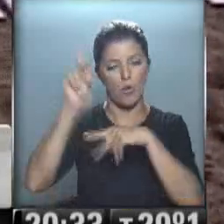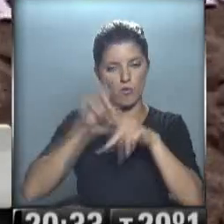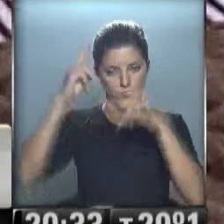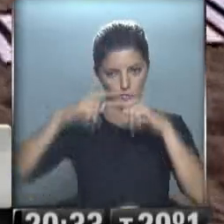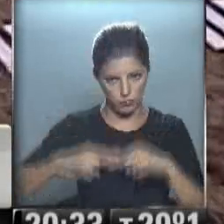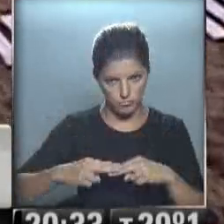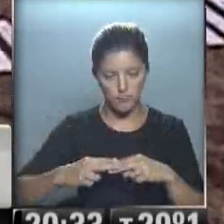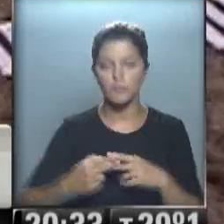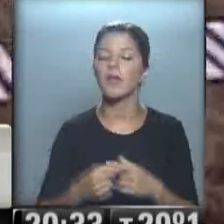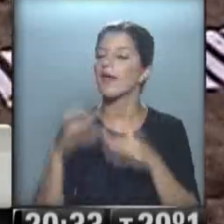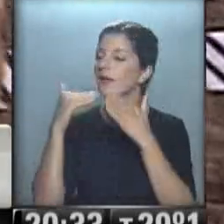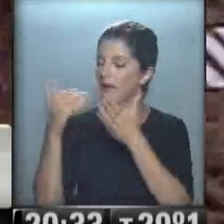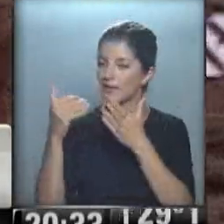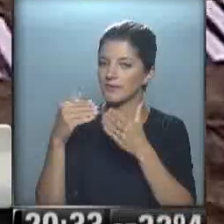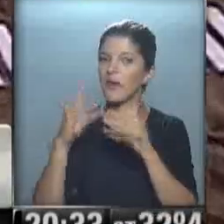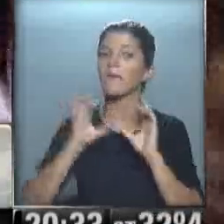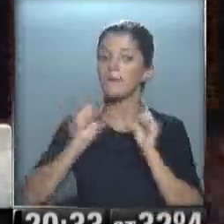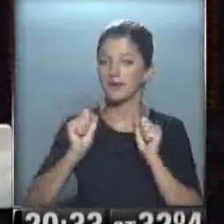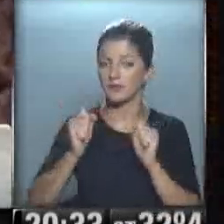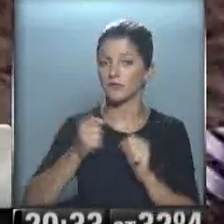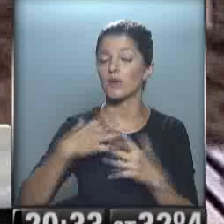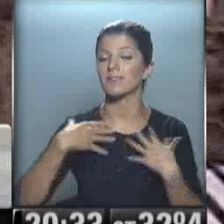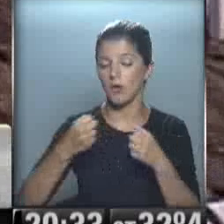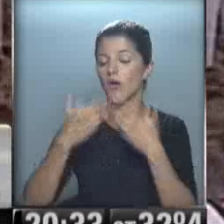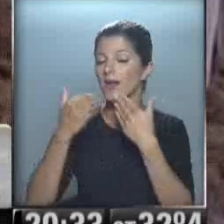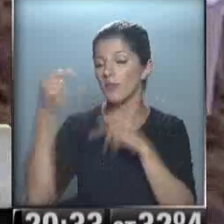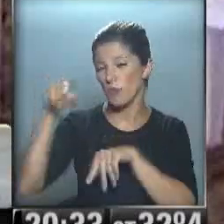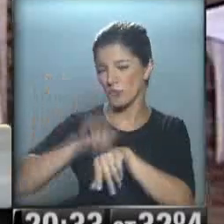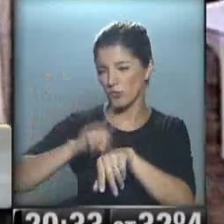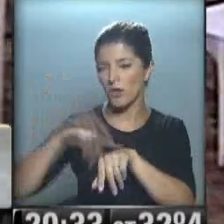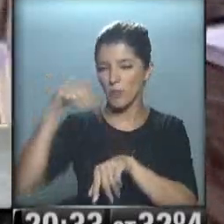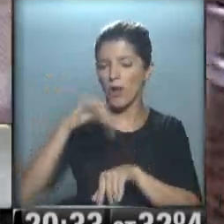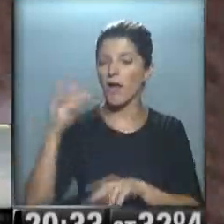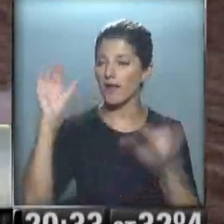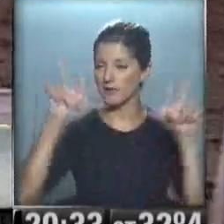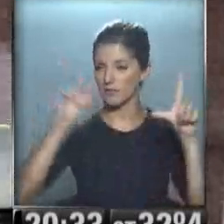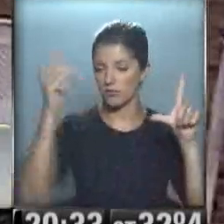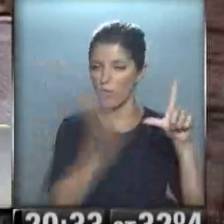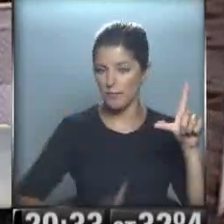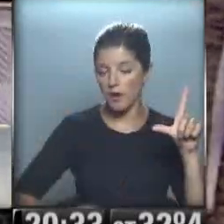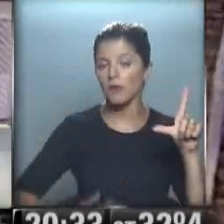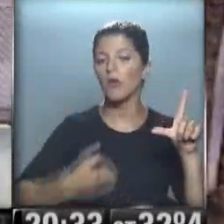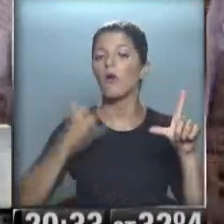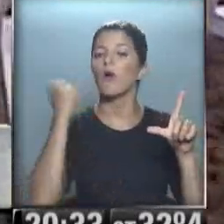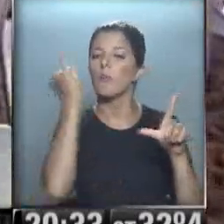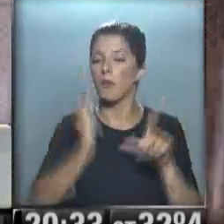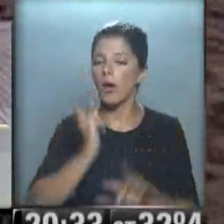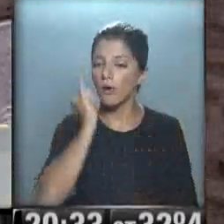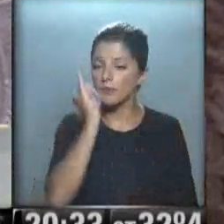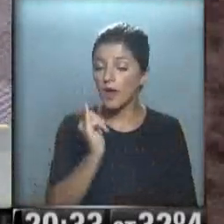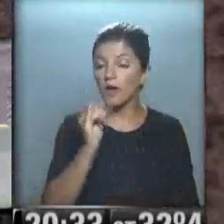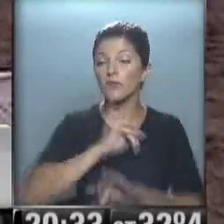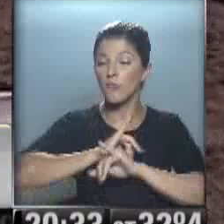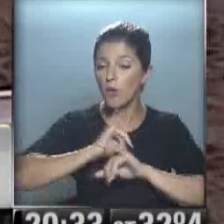Alejandro colina ministro de salud bonaerense Muchísimas gracias por este tiempo que le ha dedicado la televisión Pública para poner y poder